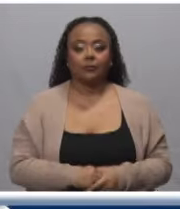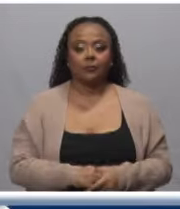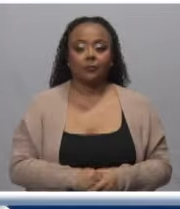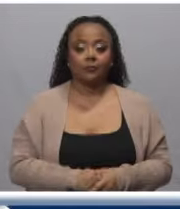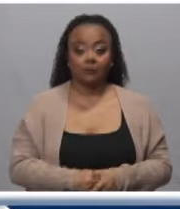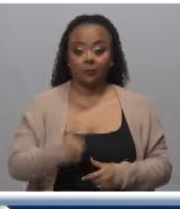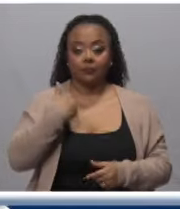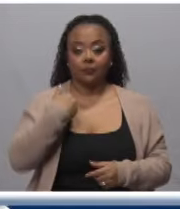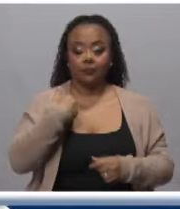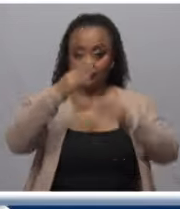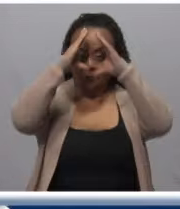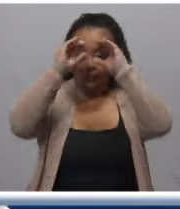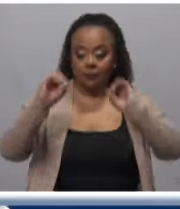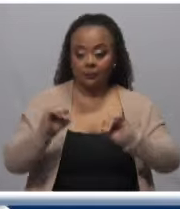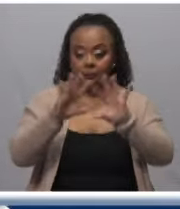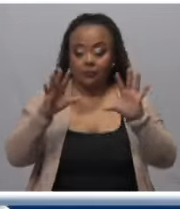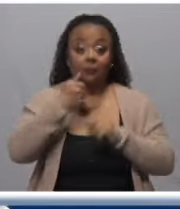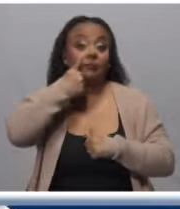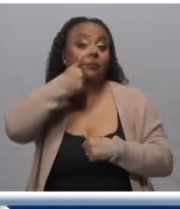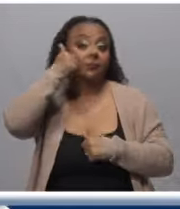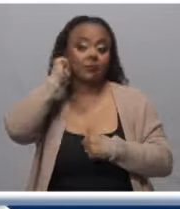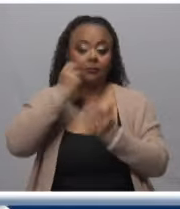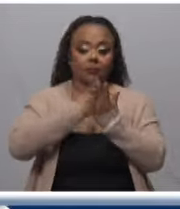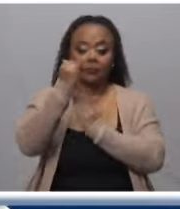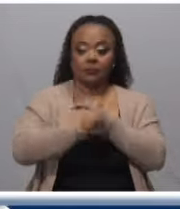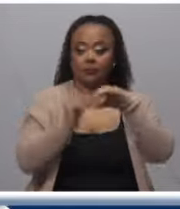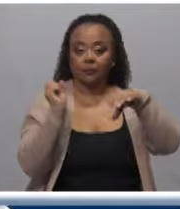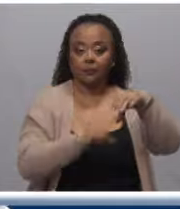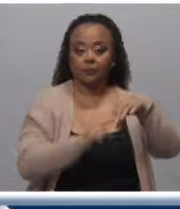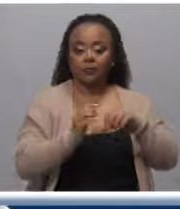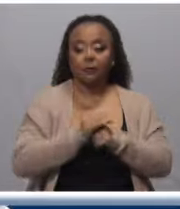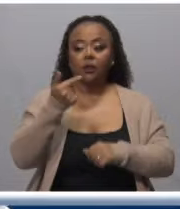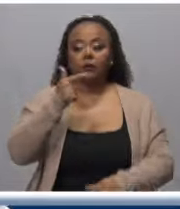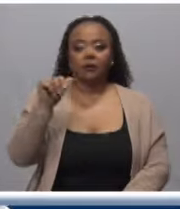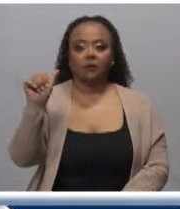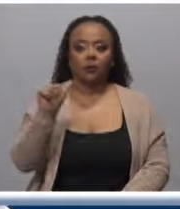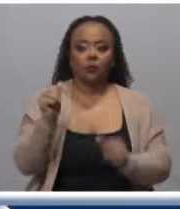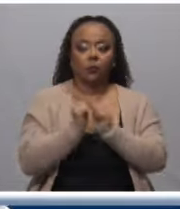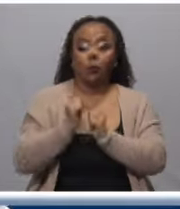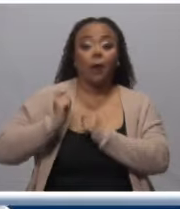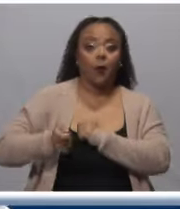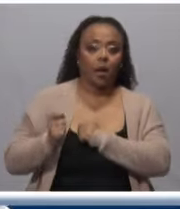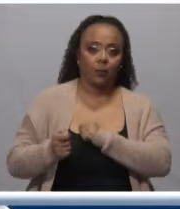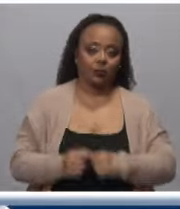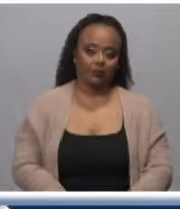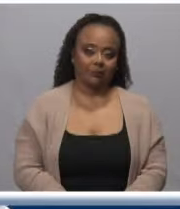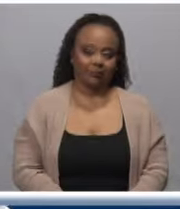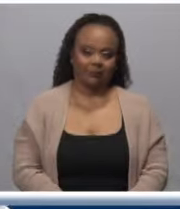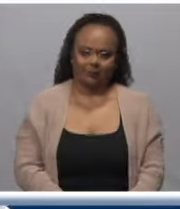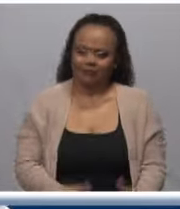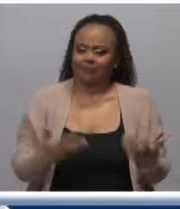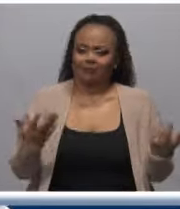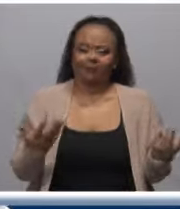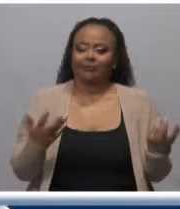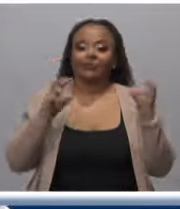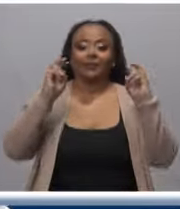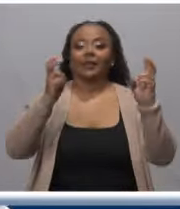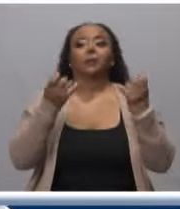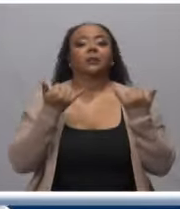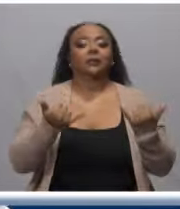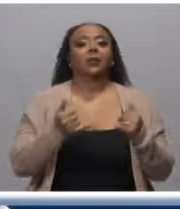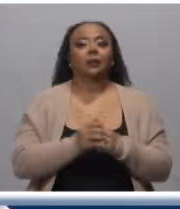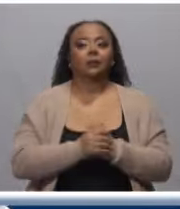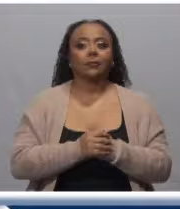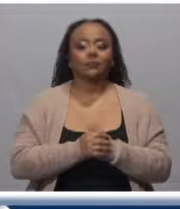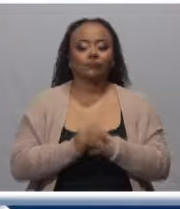tenemos información muy clara de que ayer en el proyecto gol Don Gustavo alfar andaba con su abogado o sea temas ya eh que